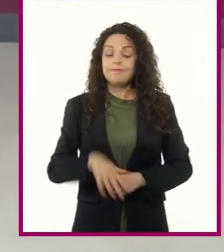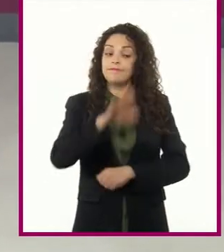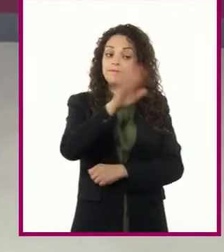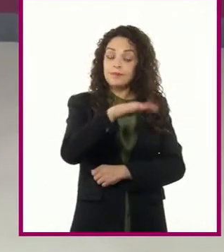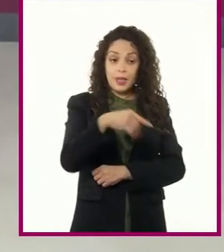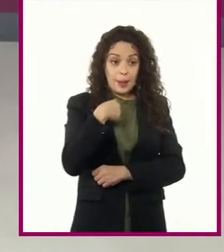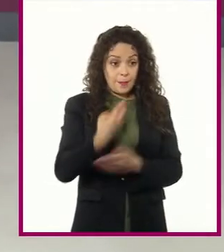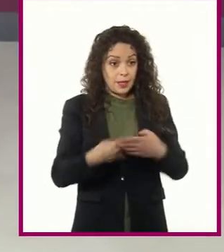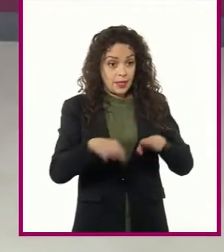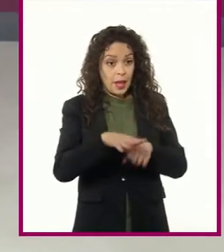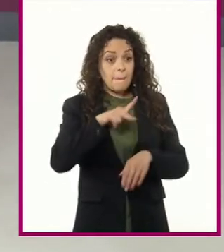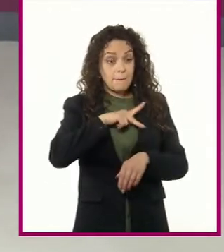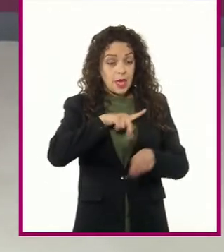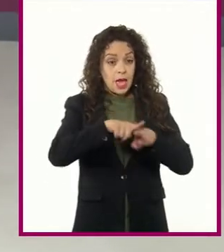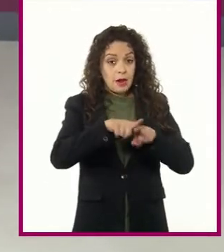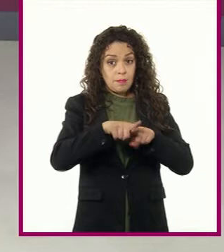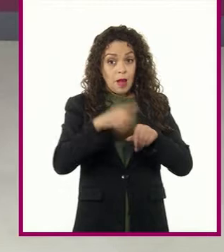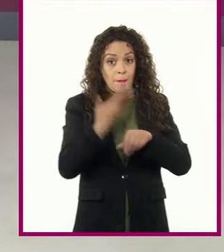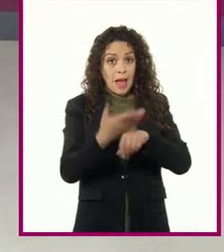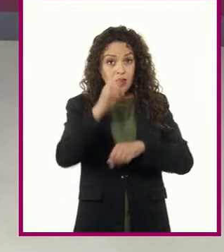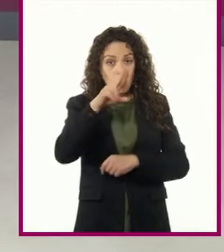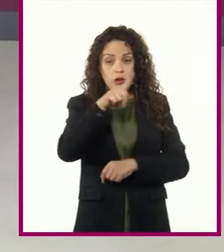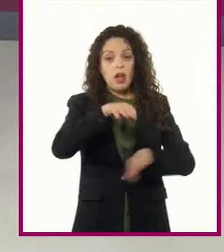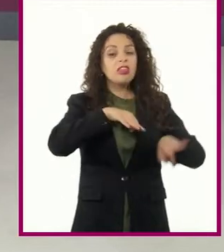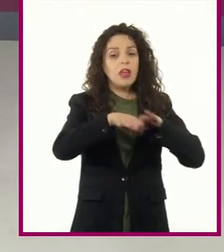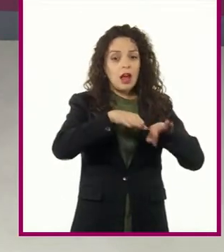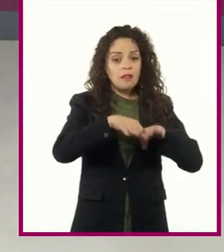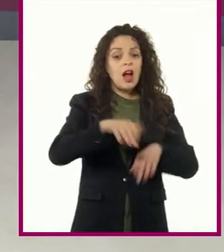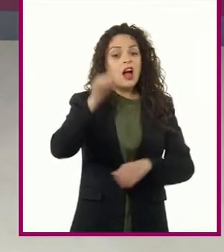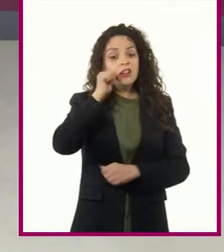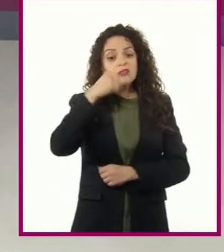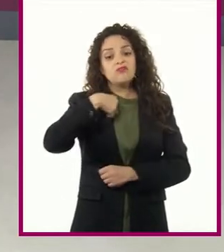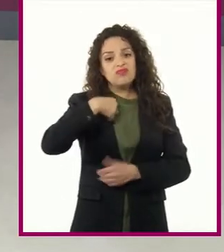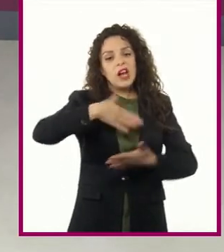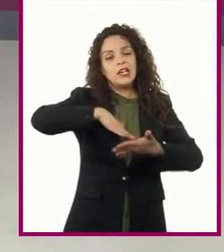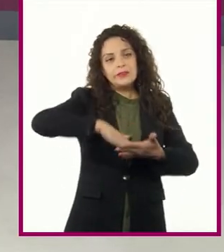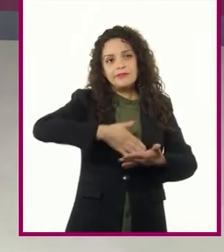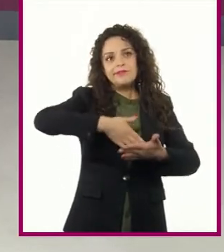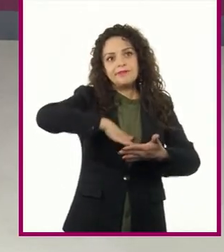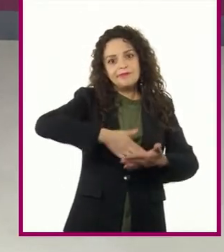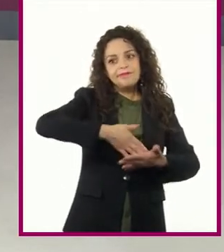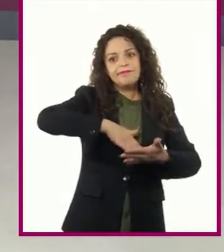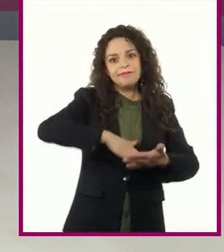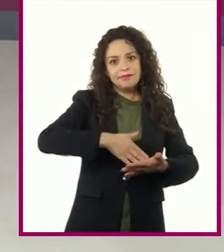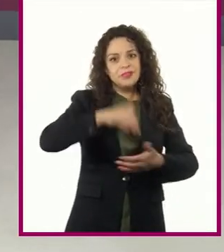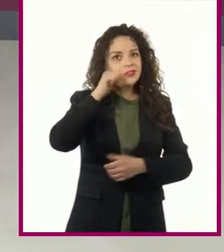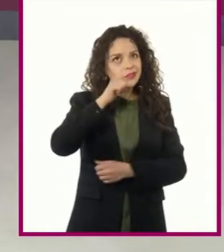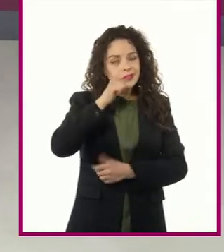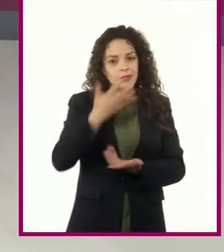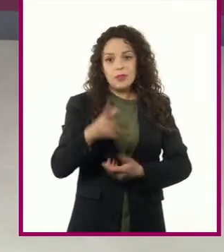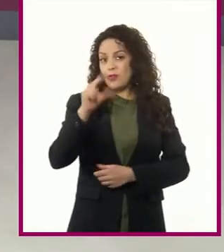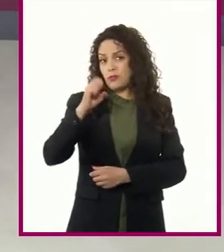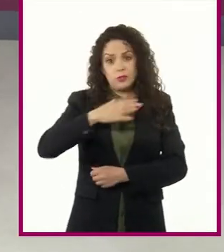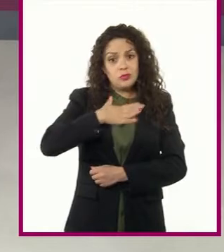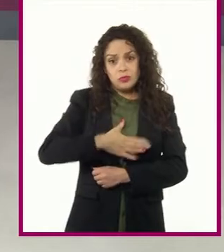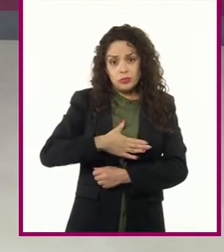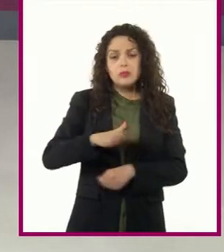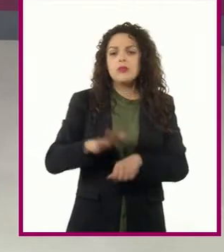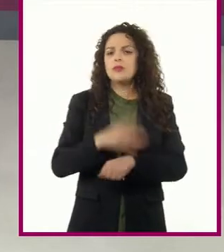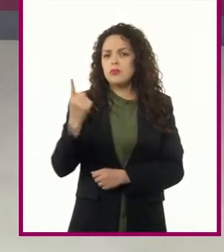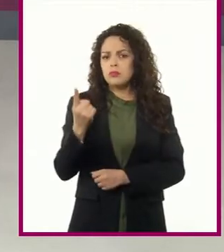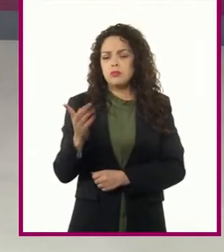casa, mi hermano mayor trabaja y casi siempre me toca lavar los trastes a mí. No se me hace justo porque considero